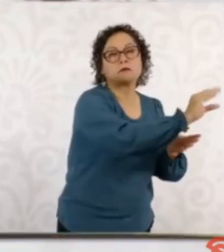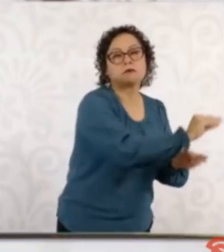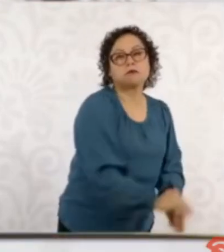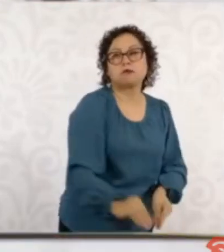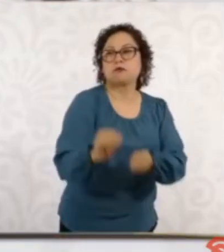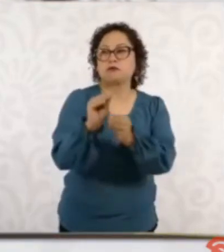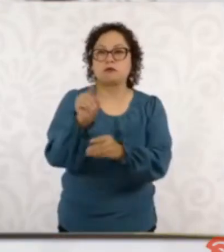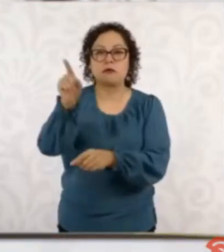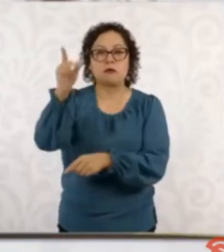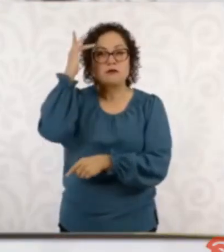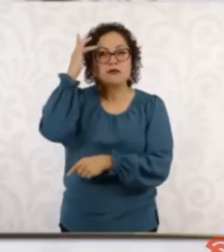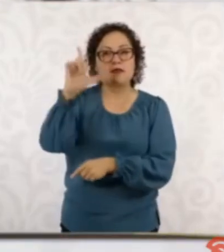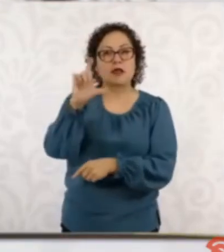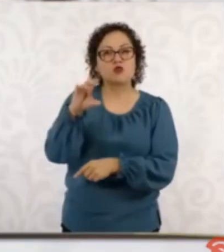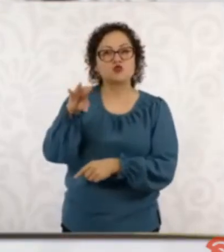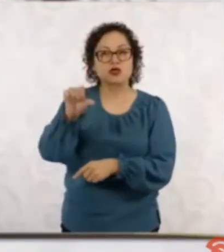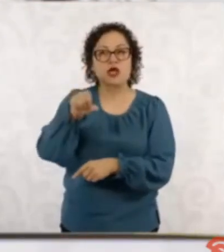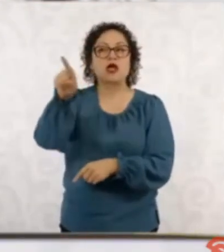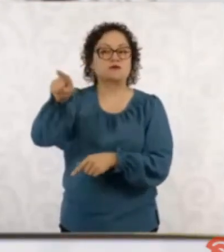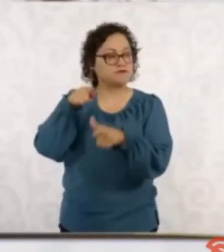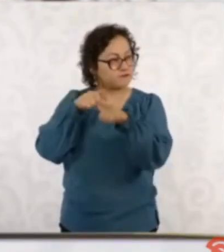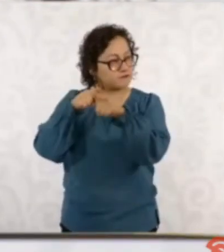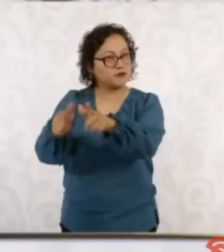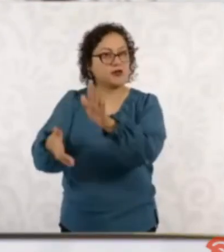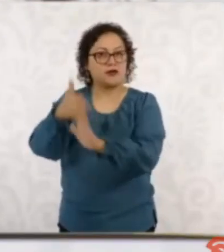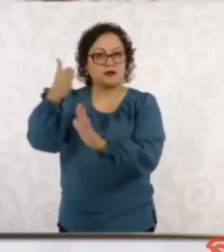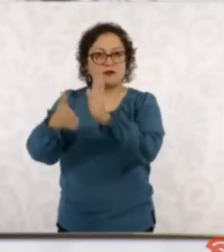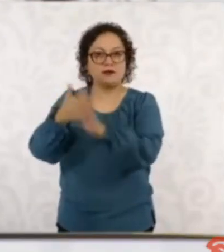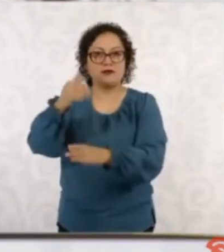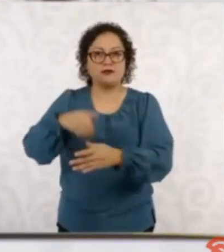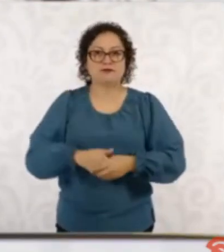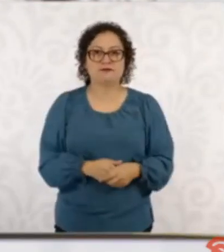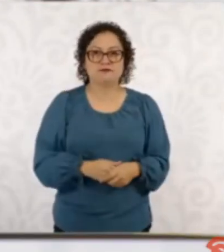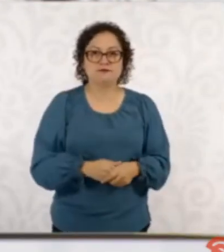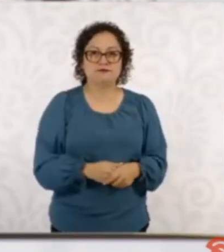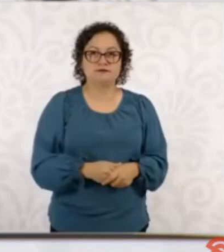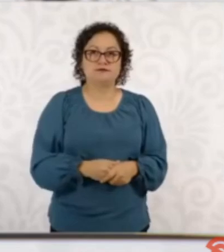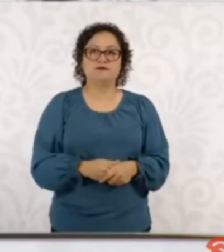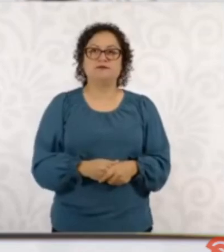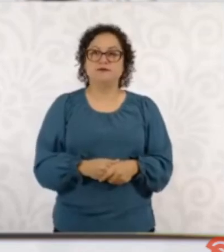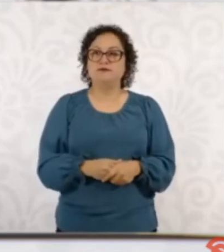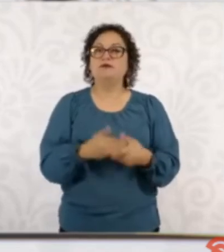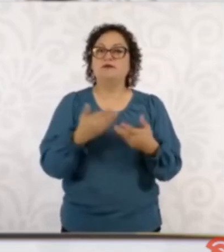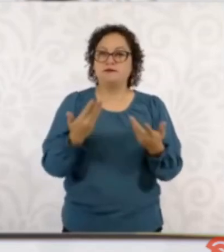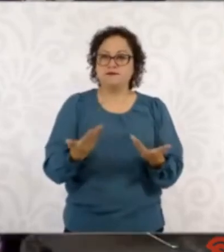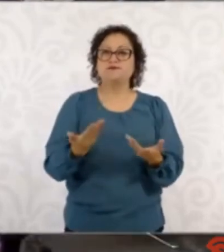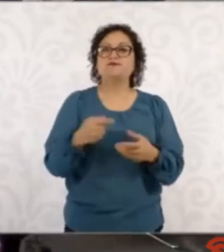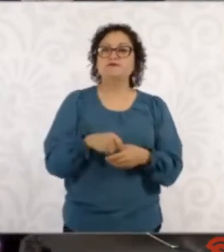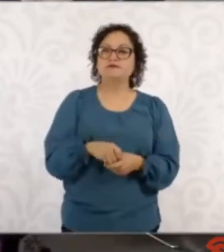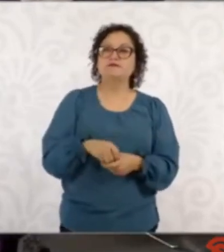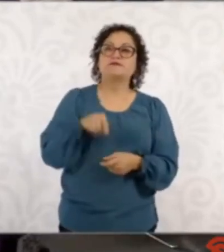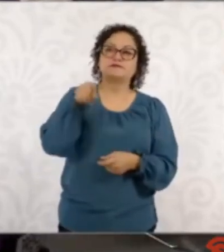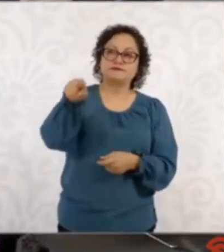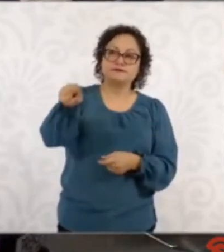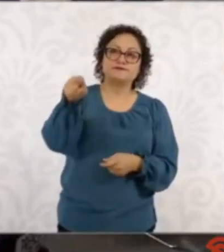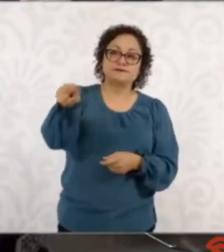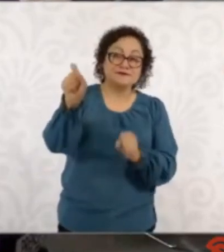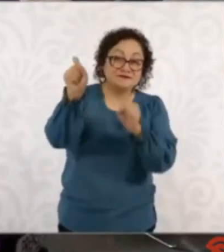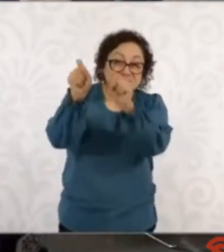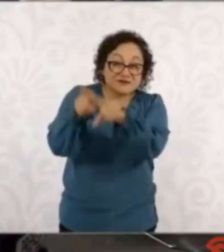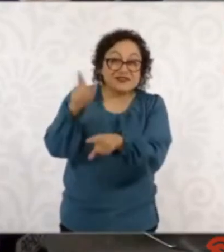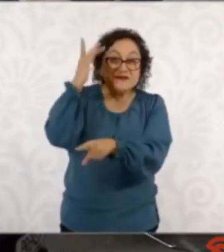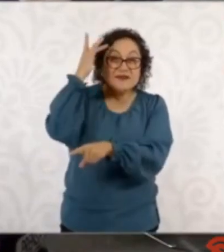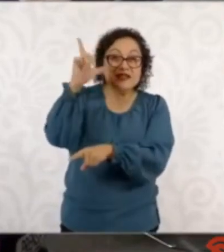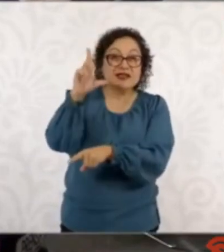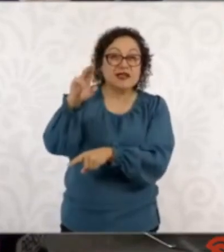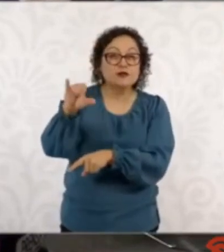en Santa Lucía. Se construye nuevamente el aeropuerto militar que existía en otra zona, ahí mismo en ese